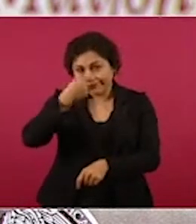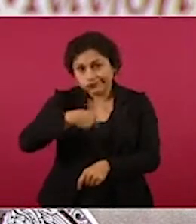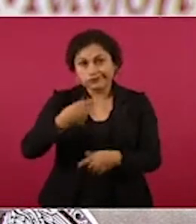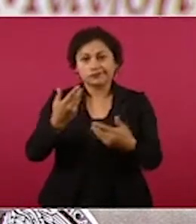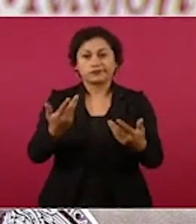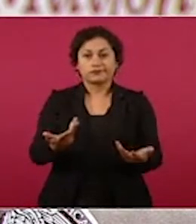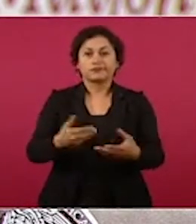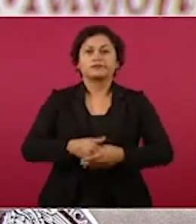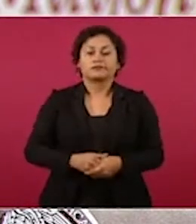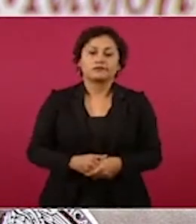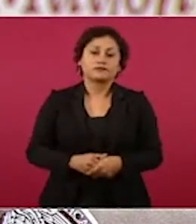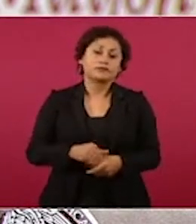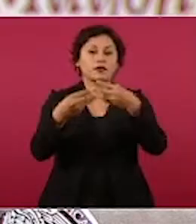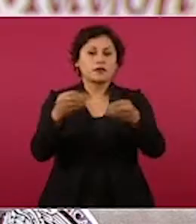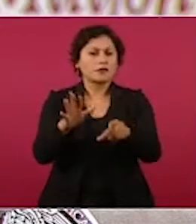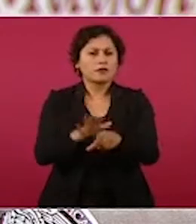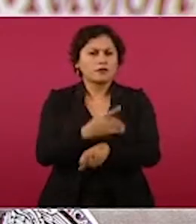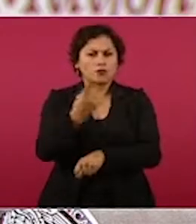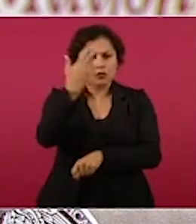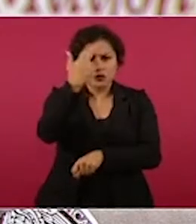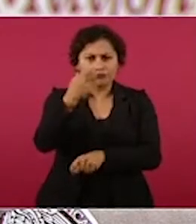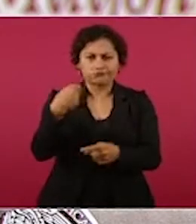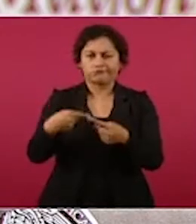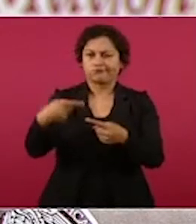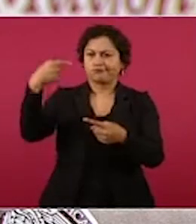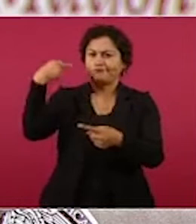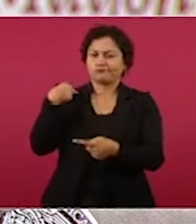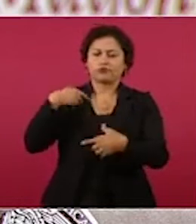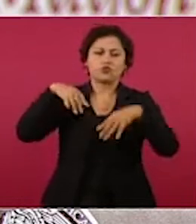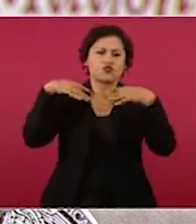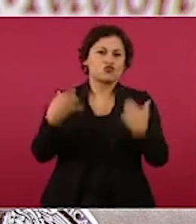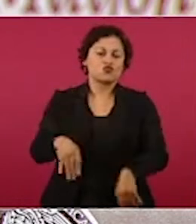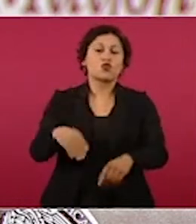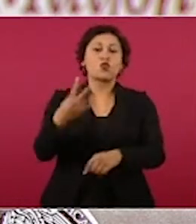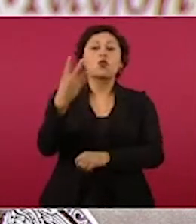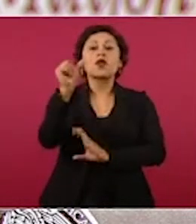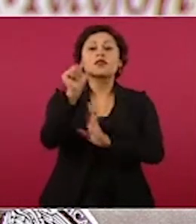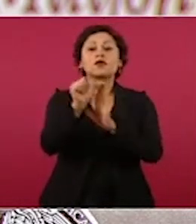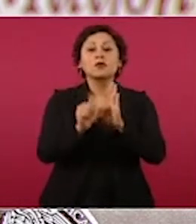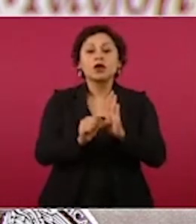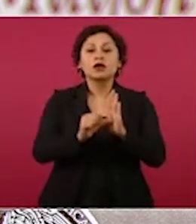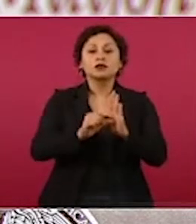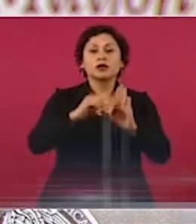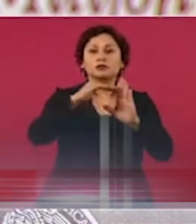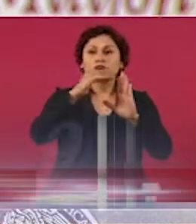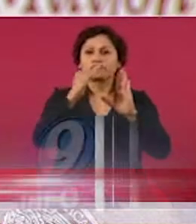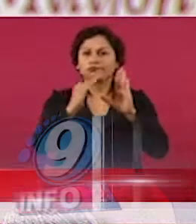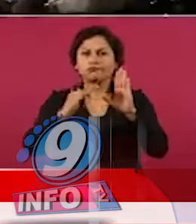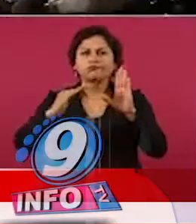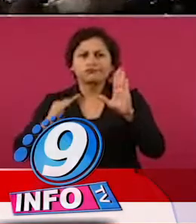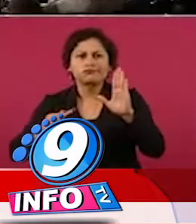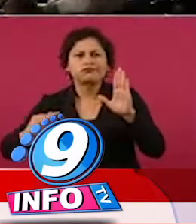estarían listas para ser utilizadas cumplimos prácticamente cuatro meses ya de reducción de la epidemia